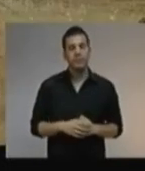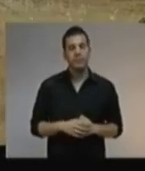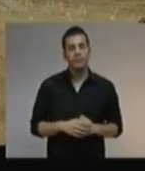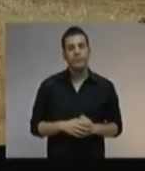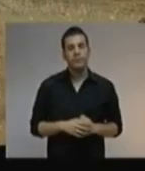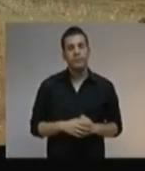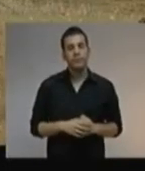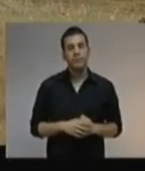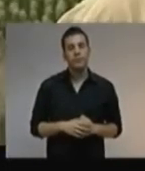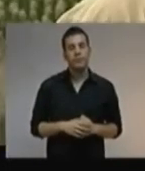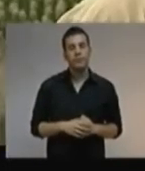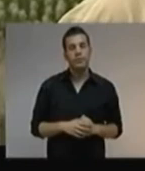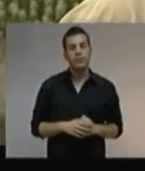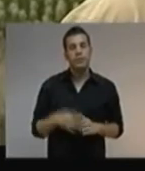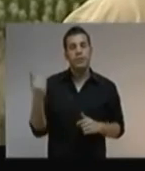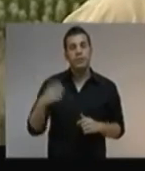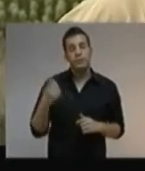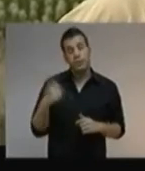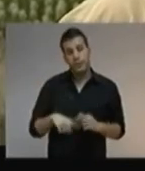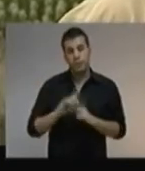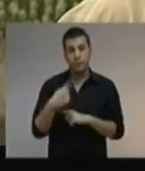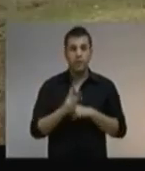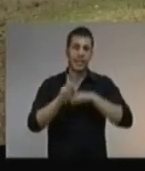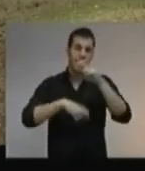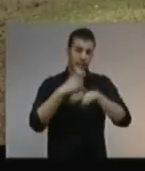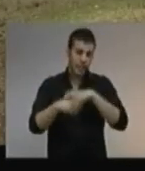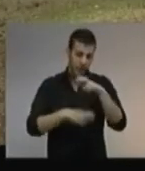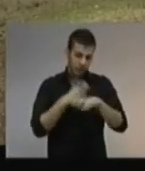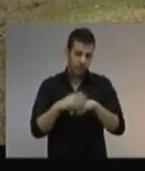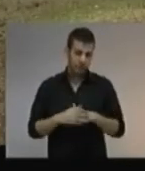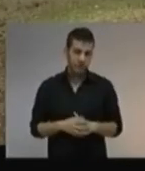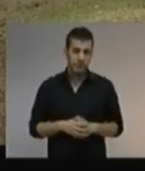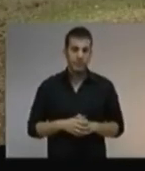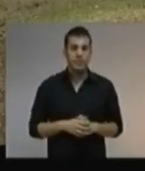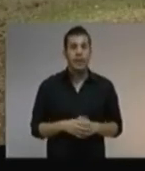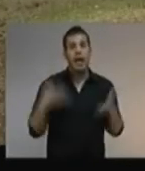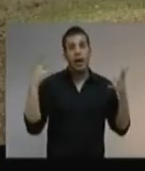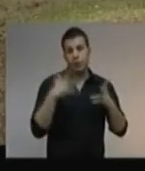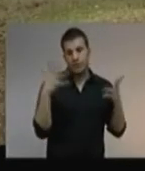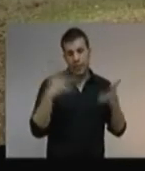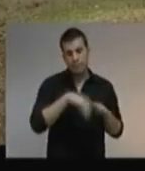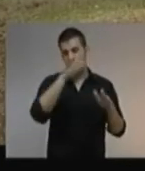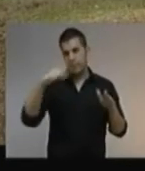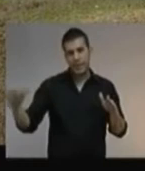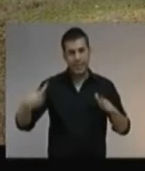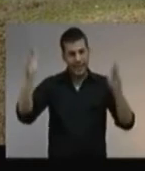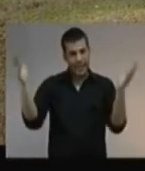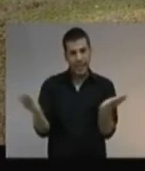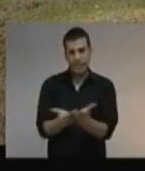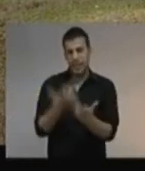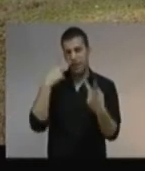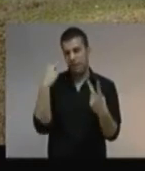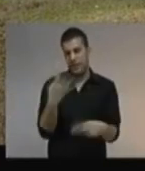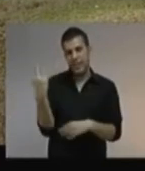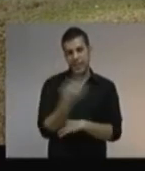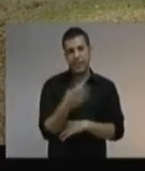en reutilizar y rehabilitar todo el complejo. Pedro, recomendamos a todo el mundo que no se pierdan el gran valor paisajístico de la caldera y que pronto